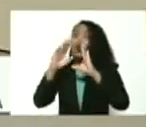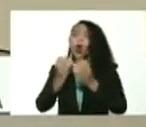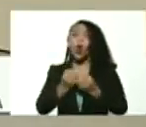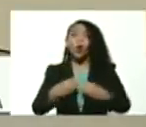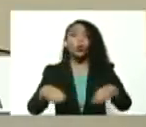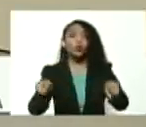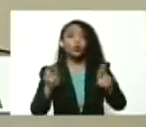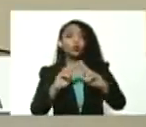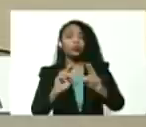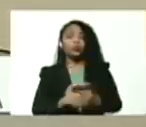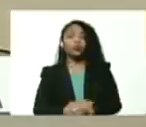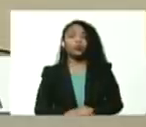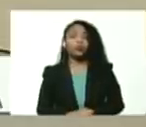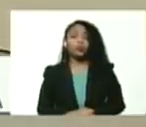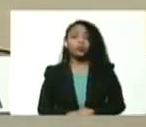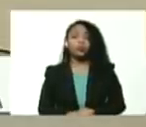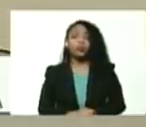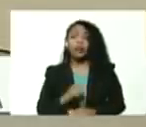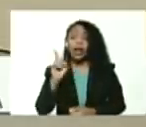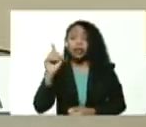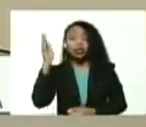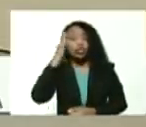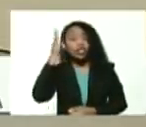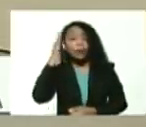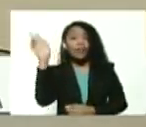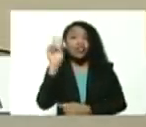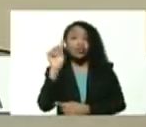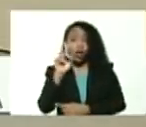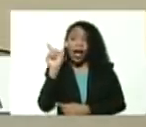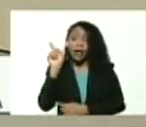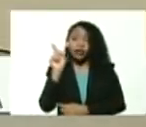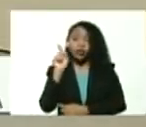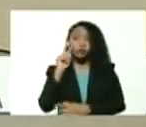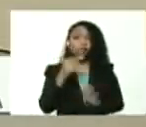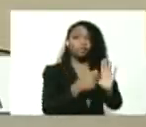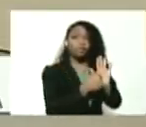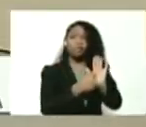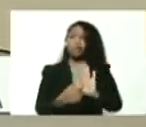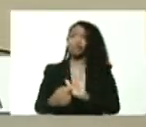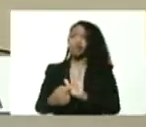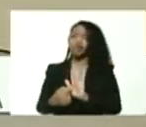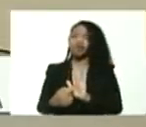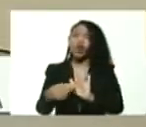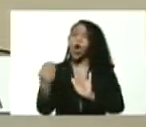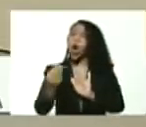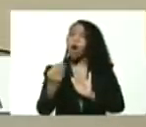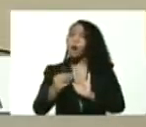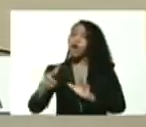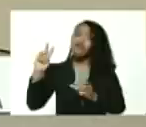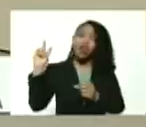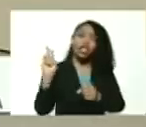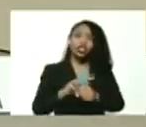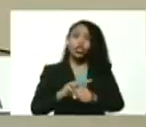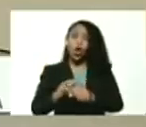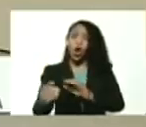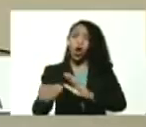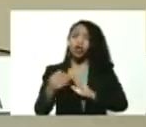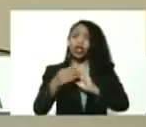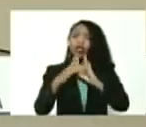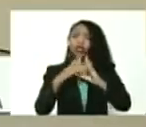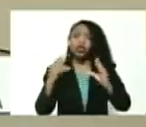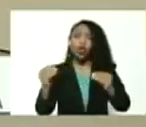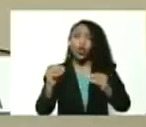de las Naciones Unidas. Que el caso de Venezuela se tome como un caso ejemplo de cómo se está violentando todo el